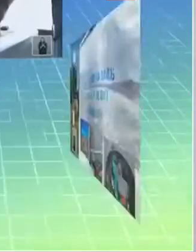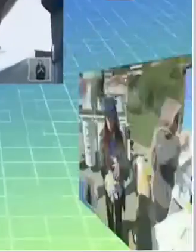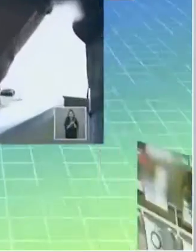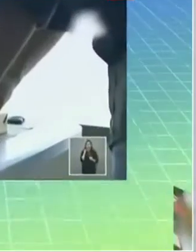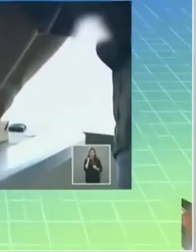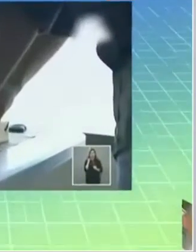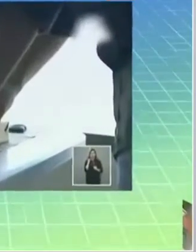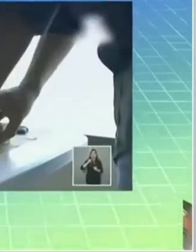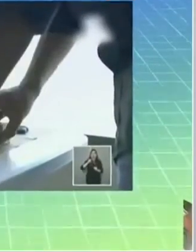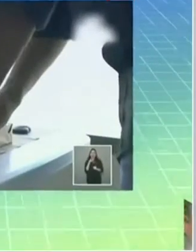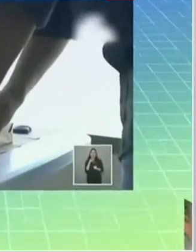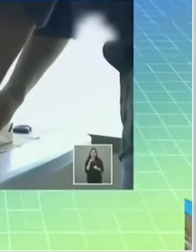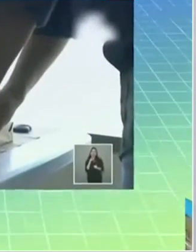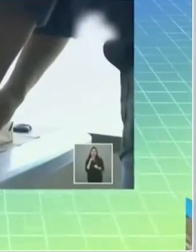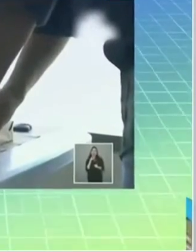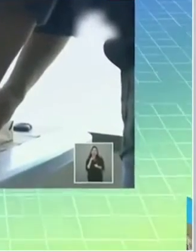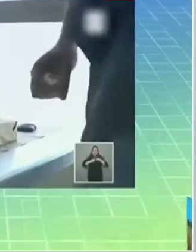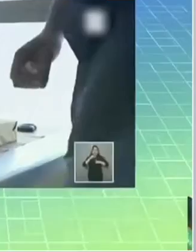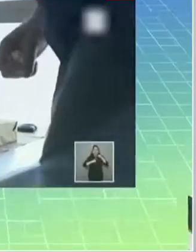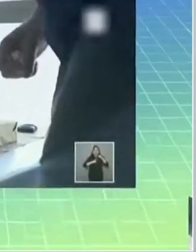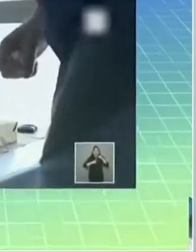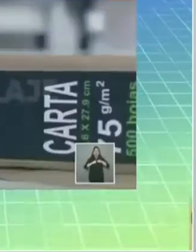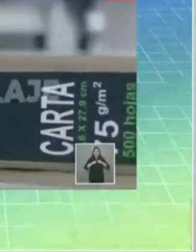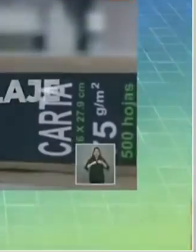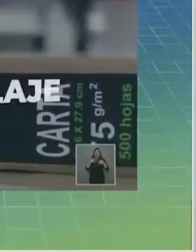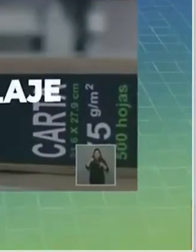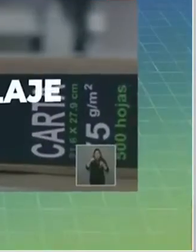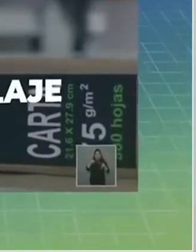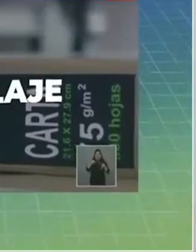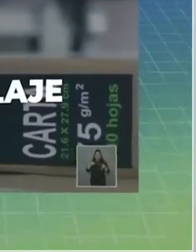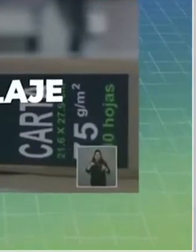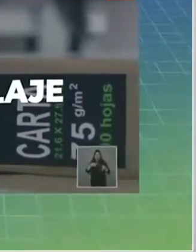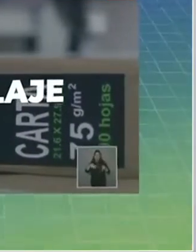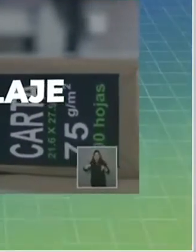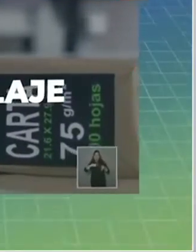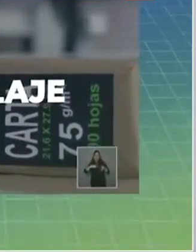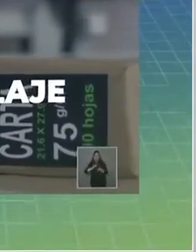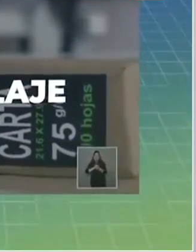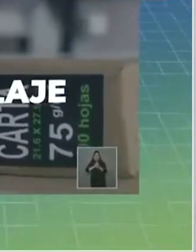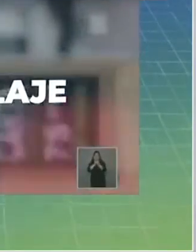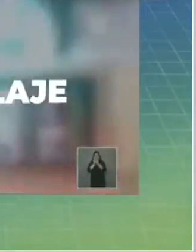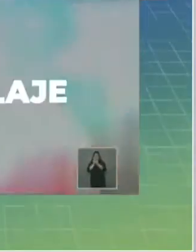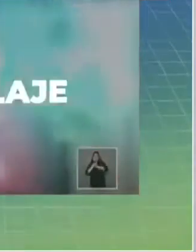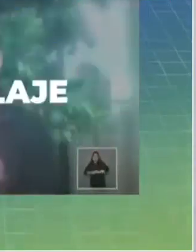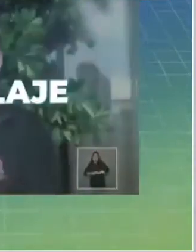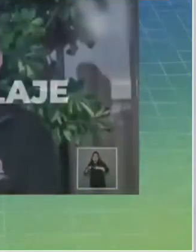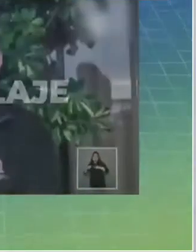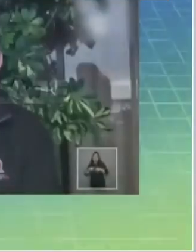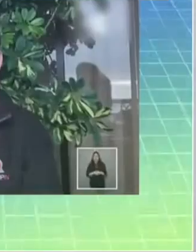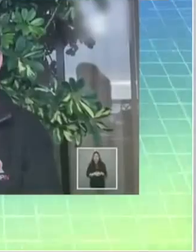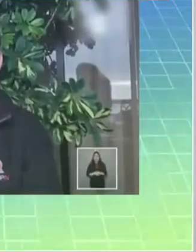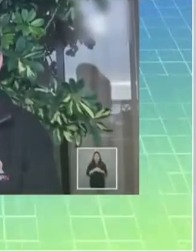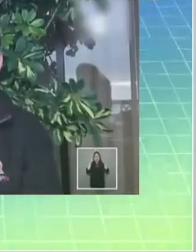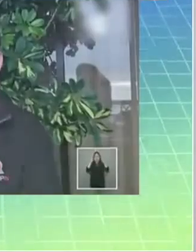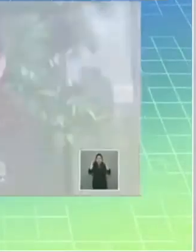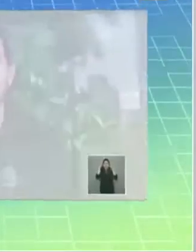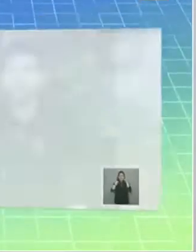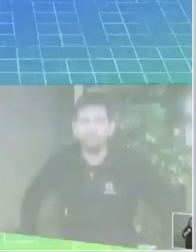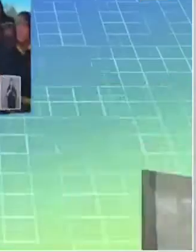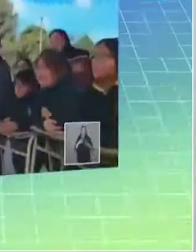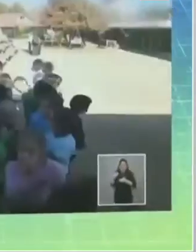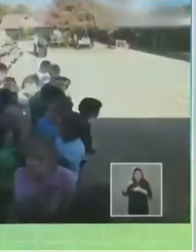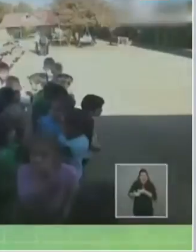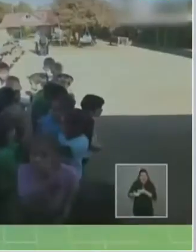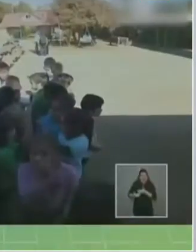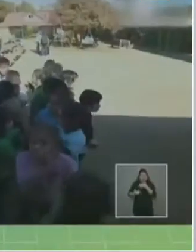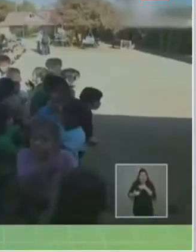que vamos a lanzar en la temporada de vuelta a clases 2023. Y ahí venimos como a mezclar todos los conceptos. Por ahí hay un artista de